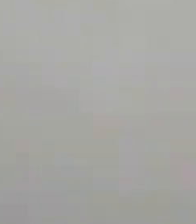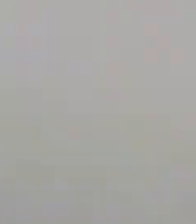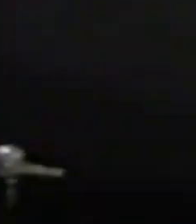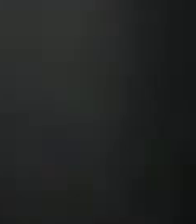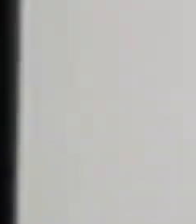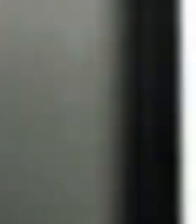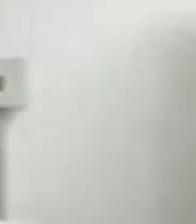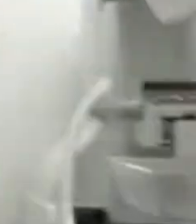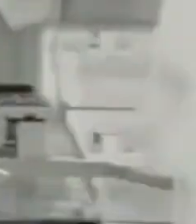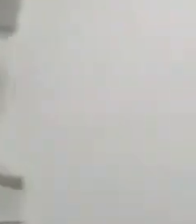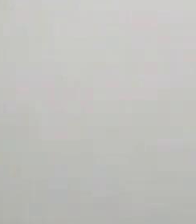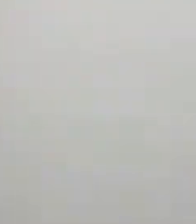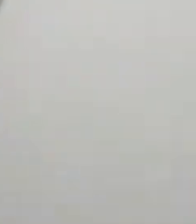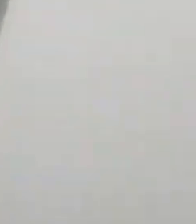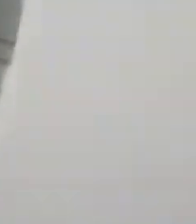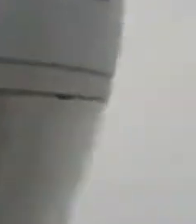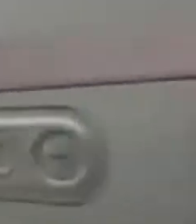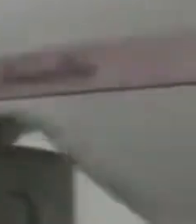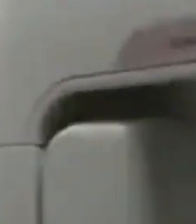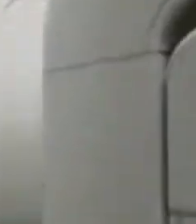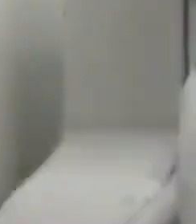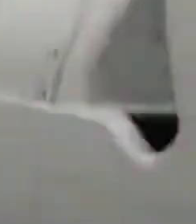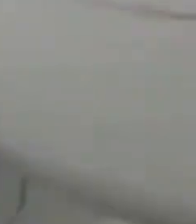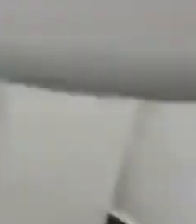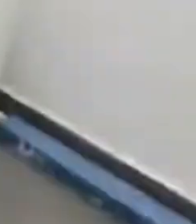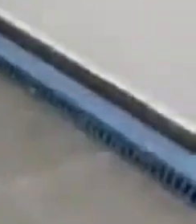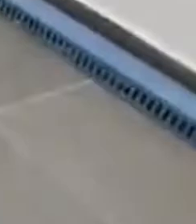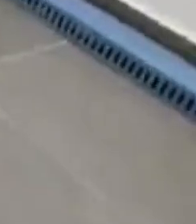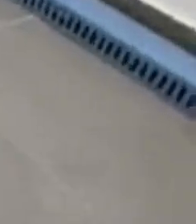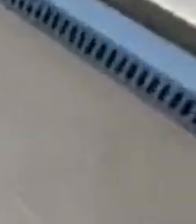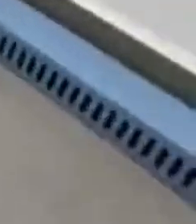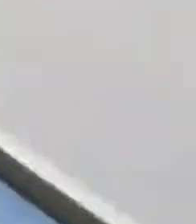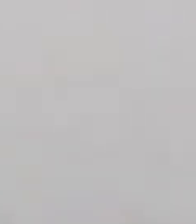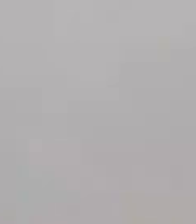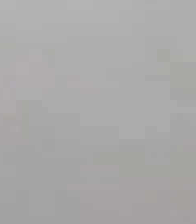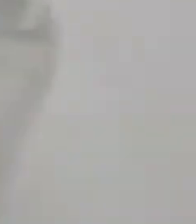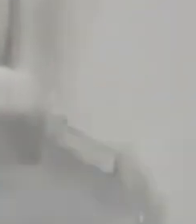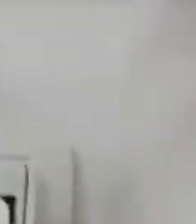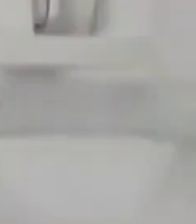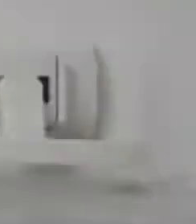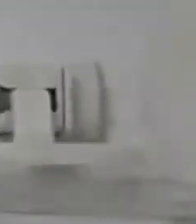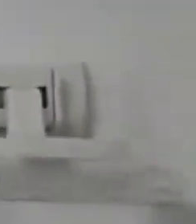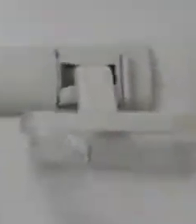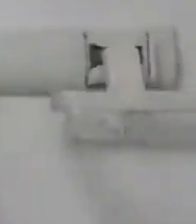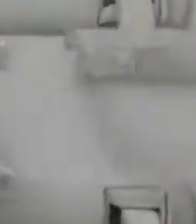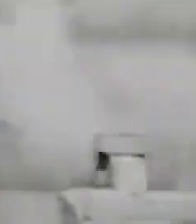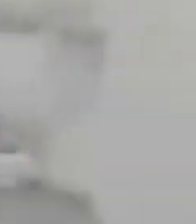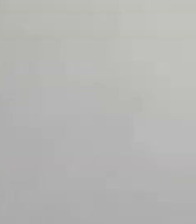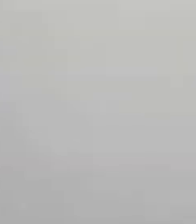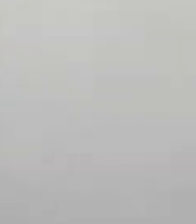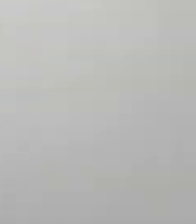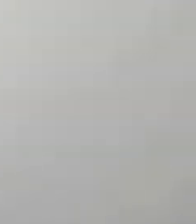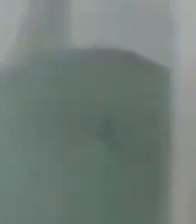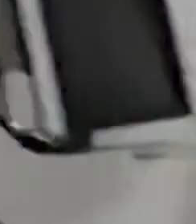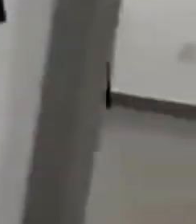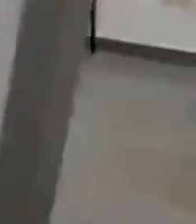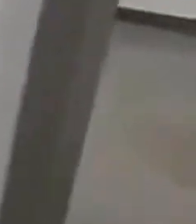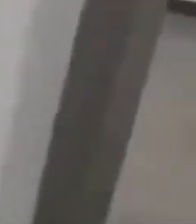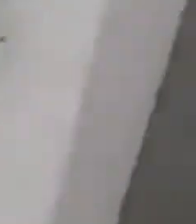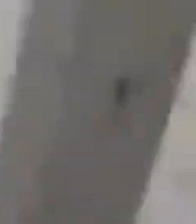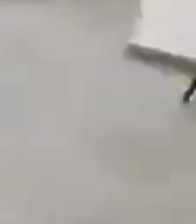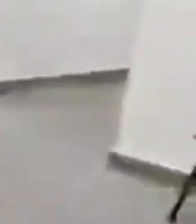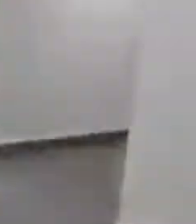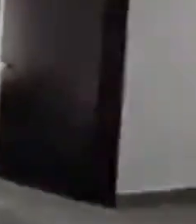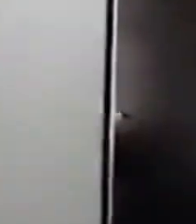y reproductiva así como bolsa de trabajo y asesoría para arrancar negocios también un espacio para el programa se con james